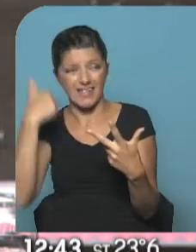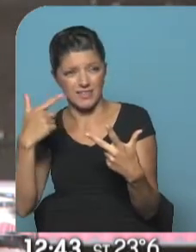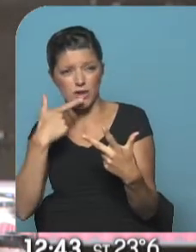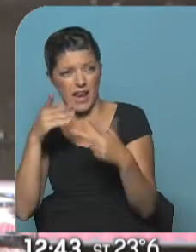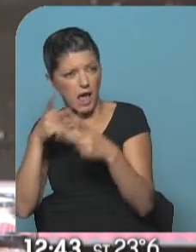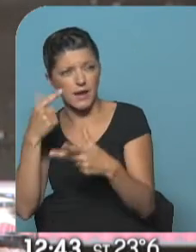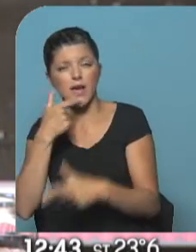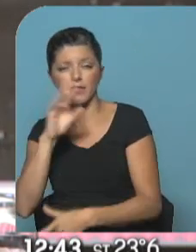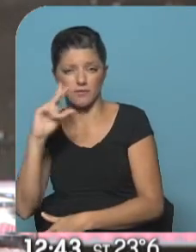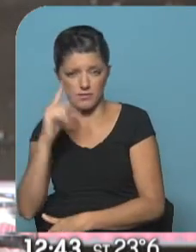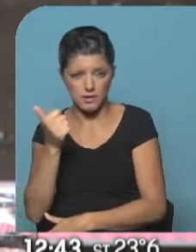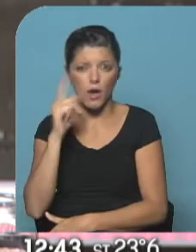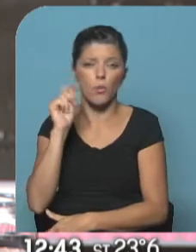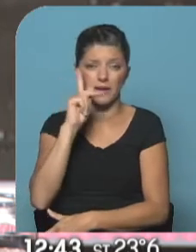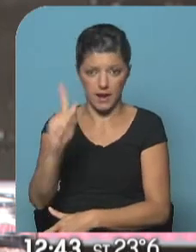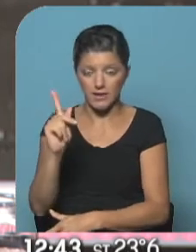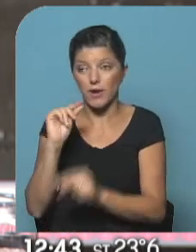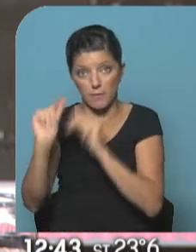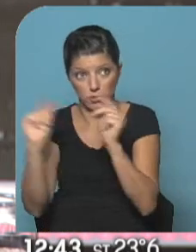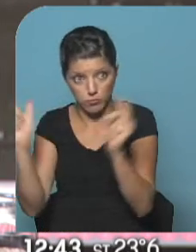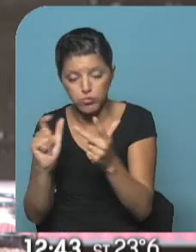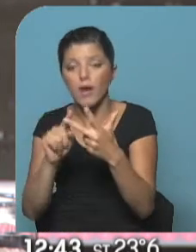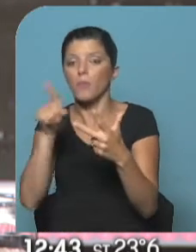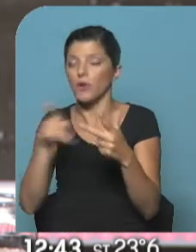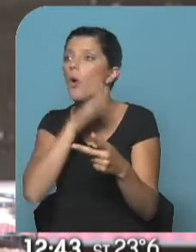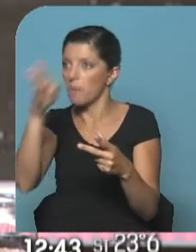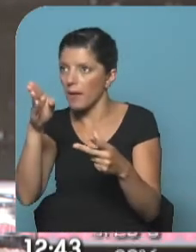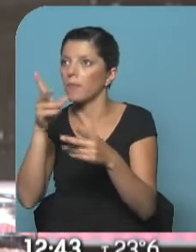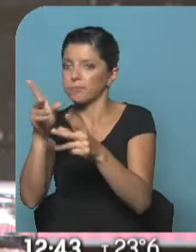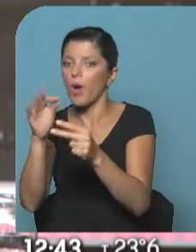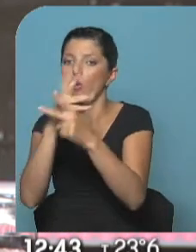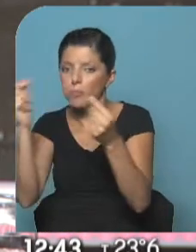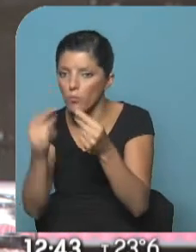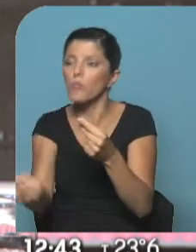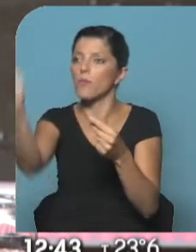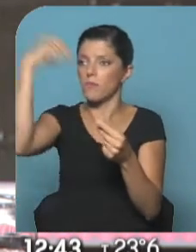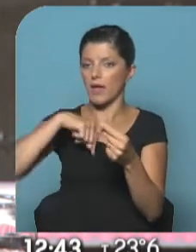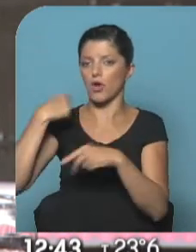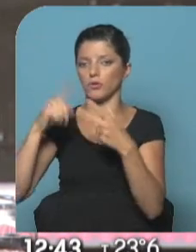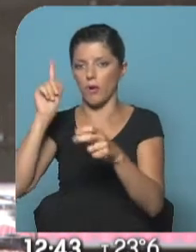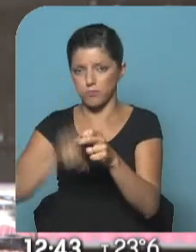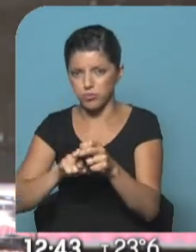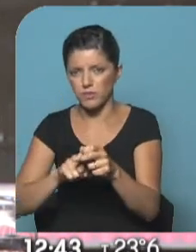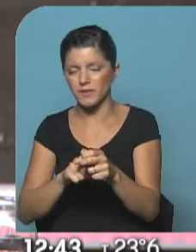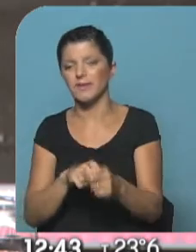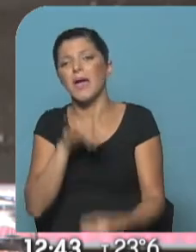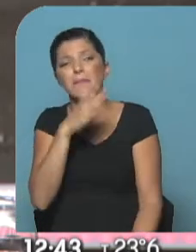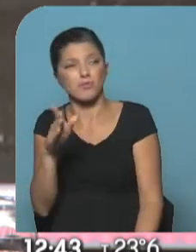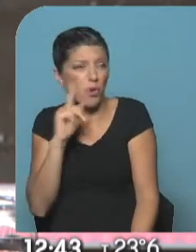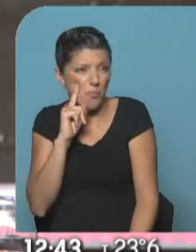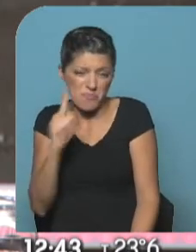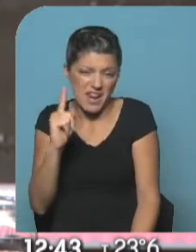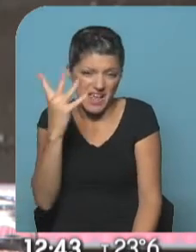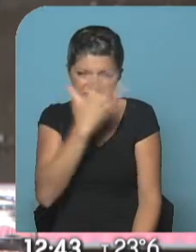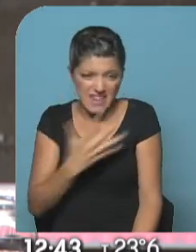ahora parecieran que están apagándose, vuelven y continúan radicalizados. Aún así que eran como 1.500 aproximadamente